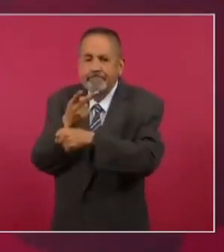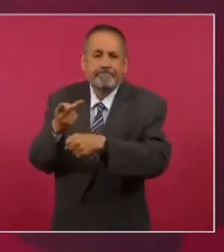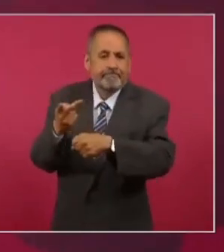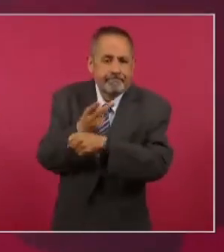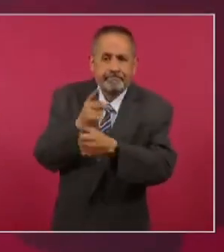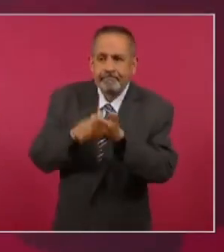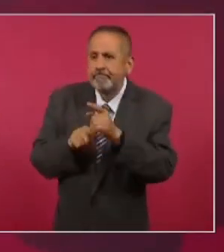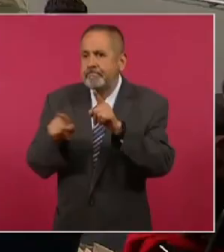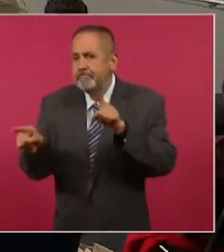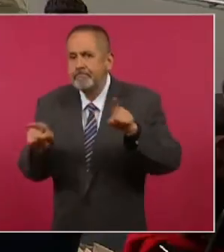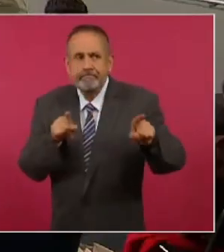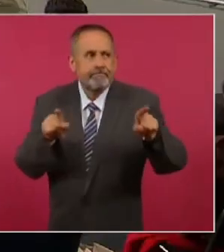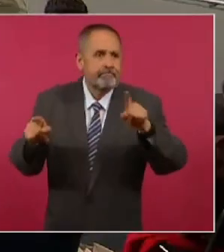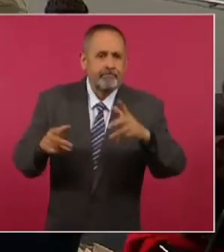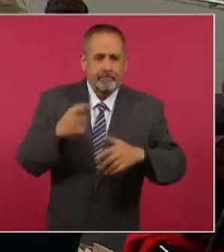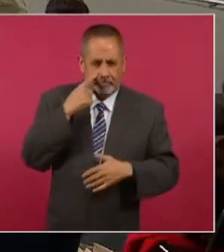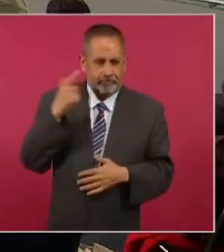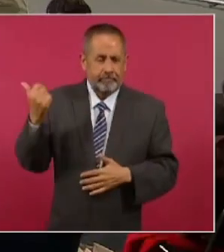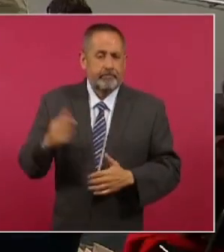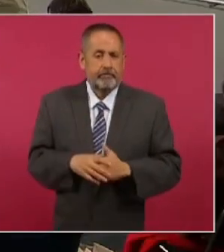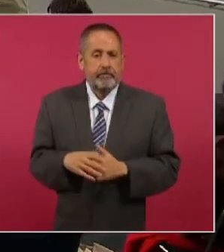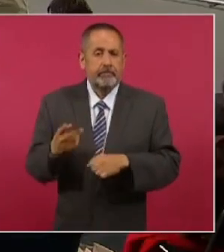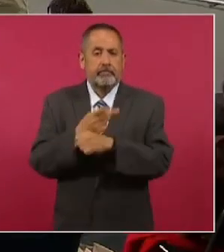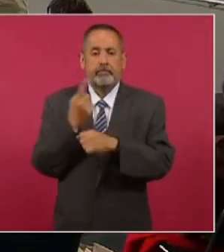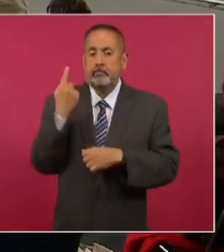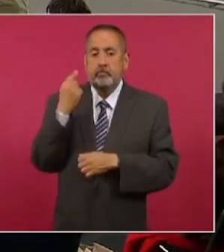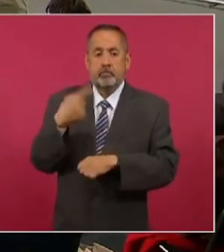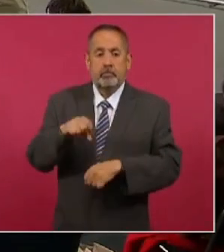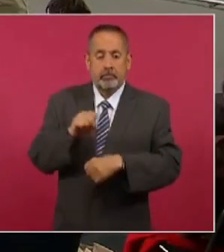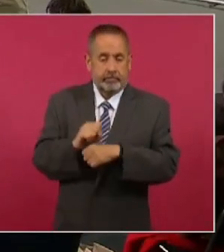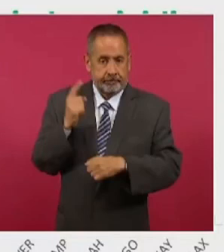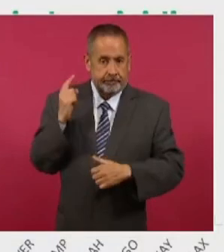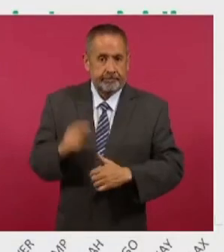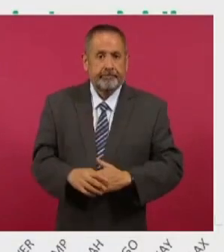atendiendo esto mire esto fue lo que pasó el fin de semana